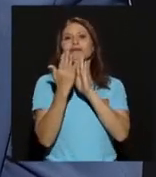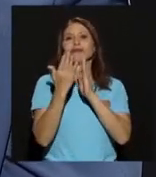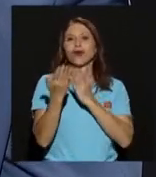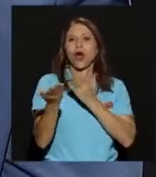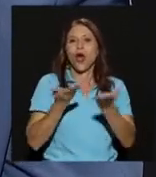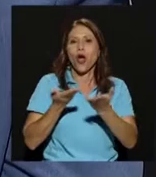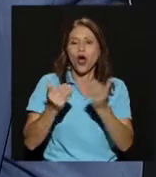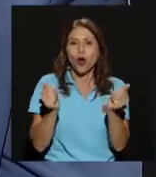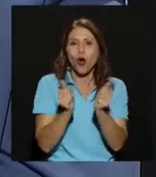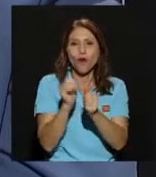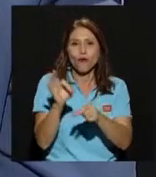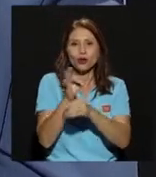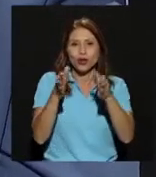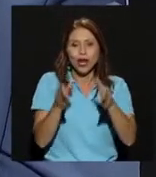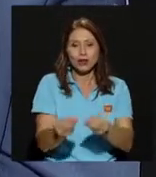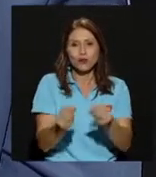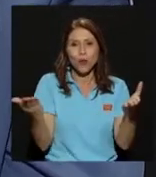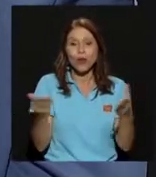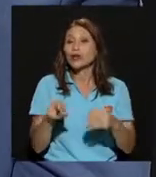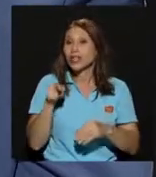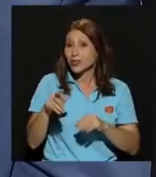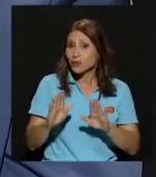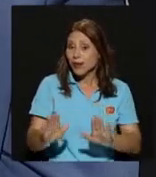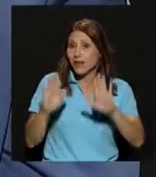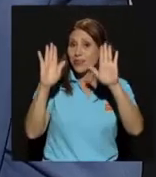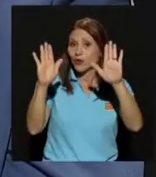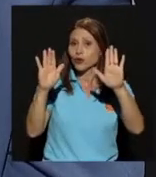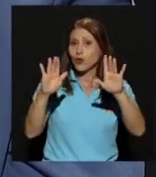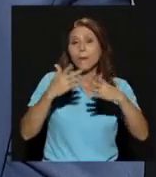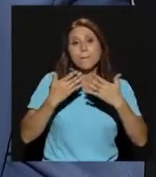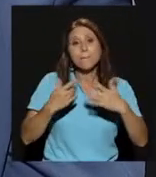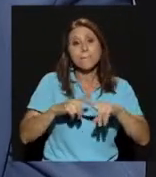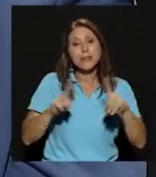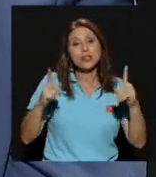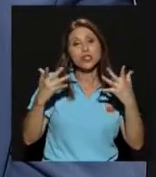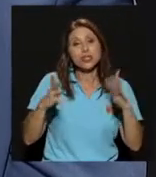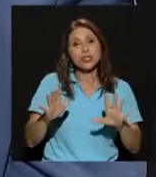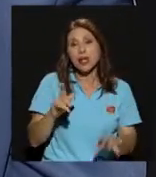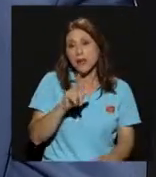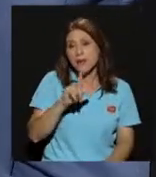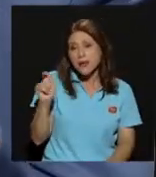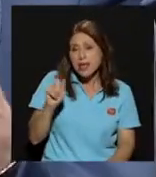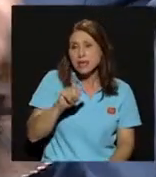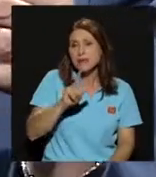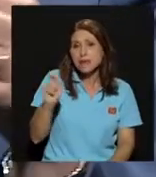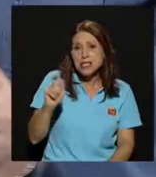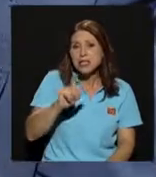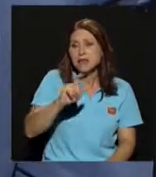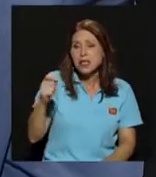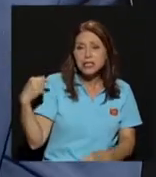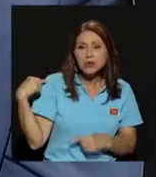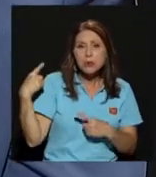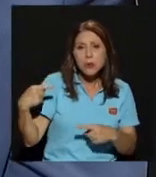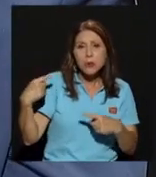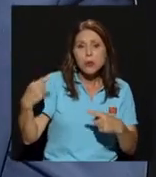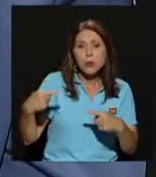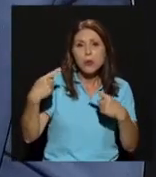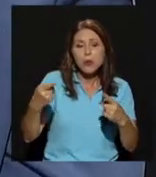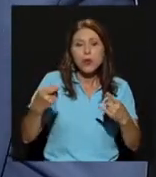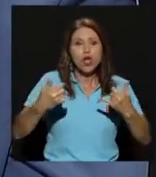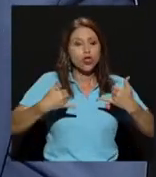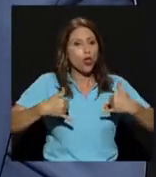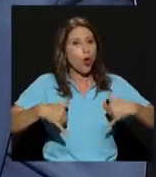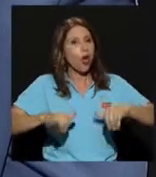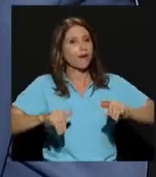sin embargo han pasado los meses y todavía no ha entrado en funcionamiento